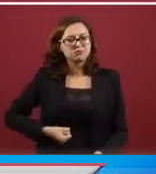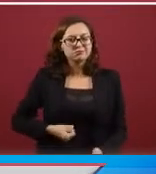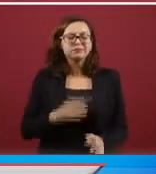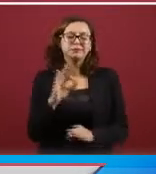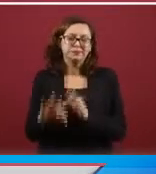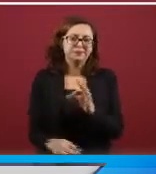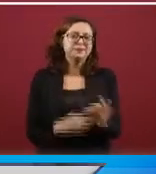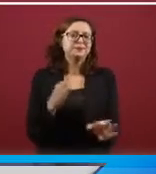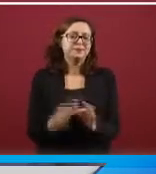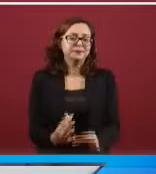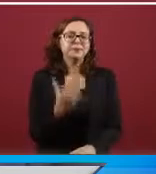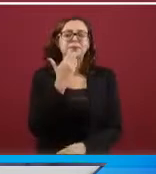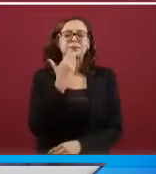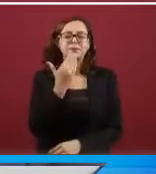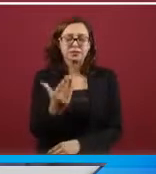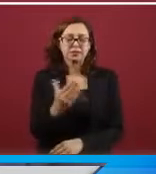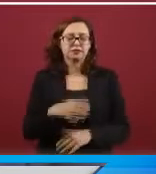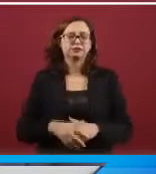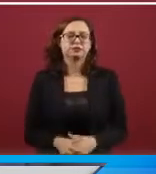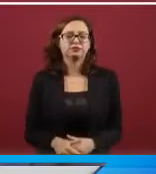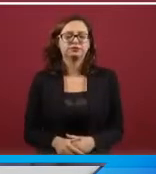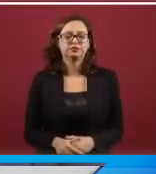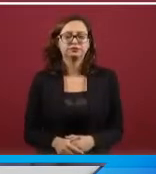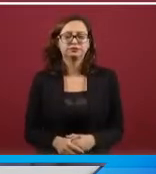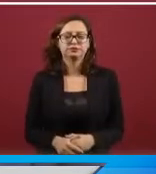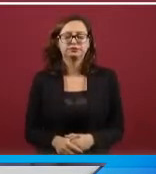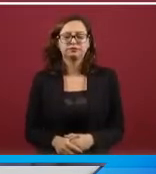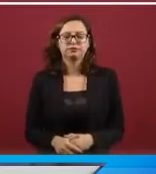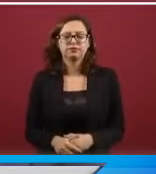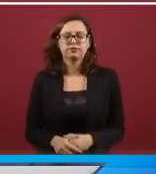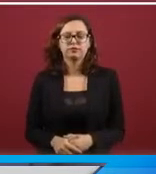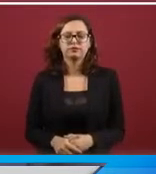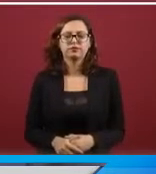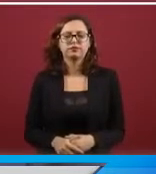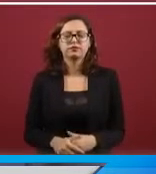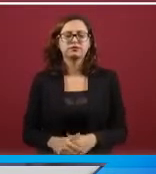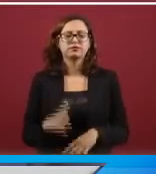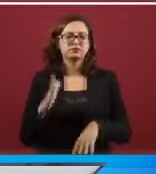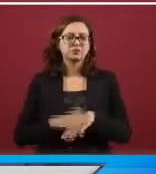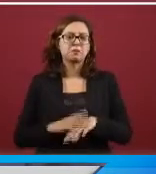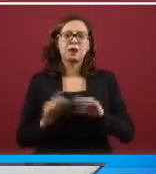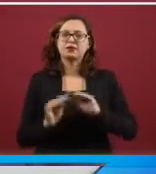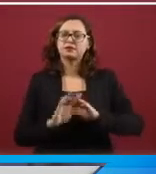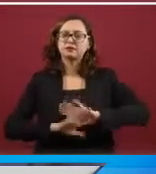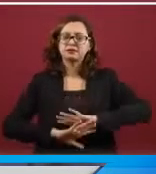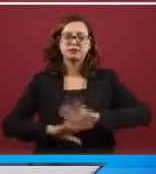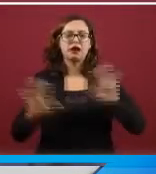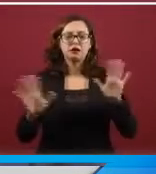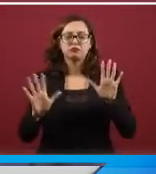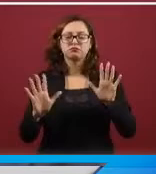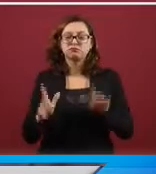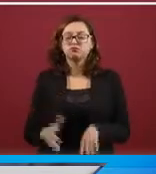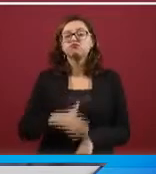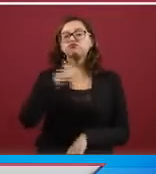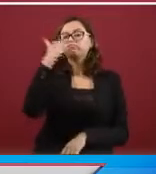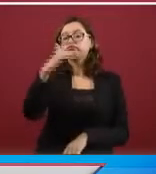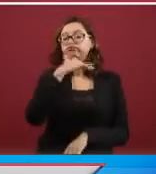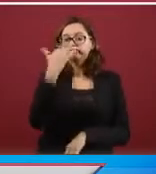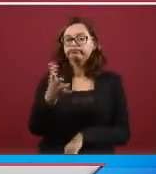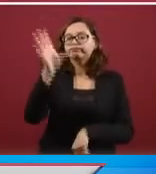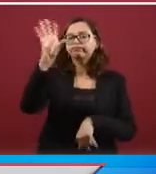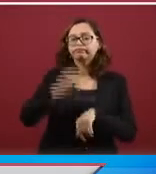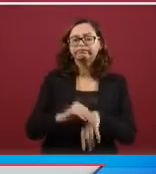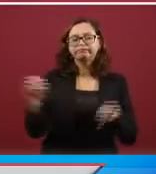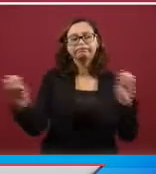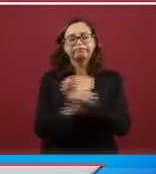de financiamiento para la elaboración del presupuesto de egresos es el combate a la corrupción. Hay estabilidad económica y se garantiza el bienestar